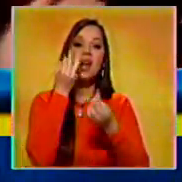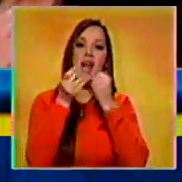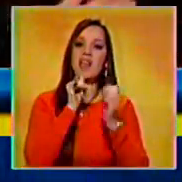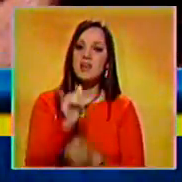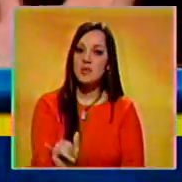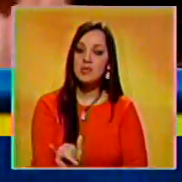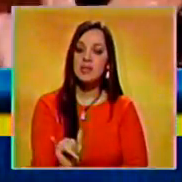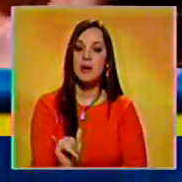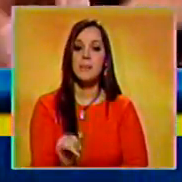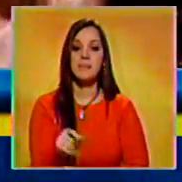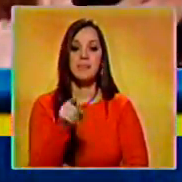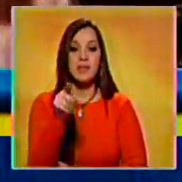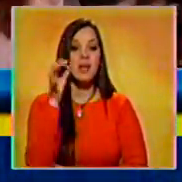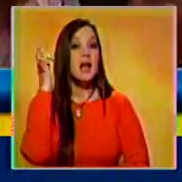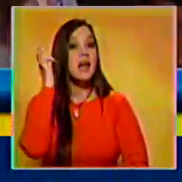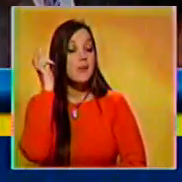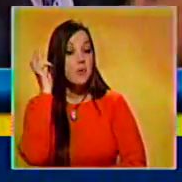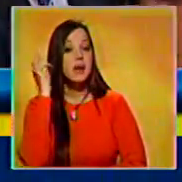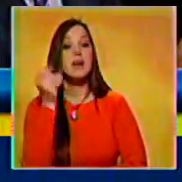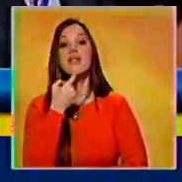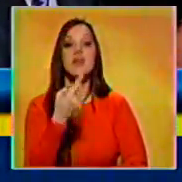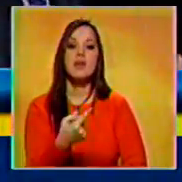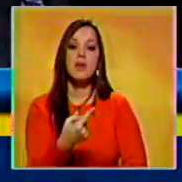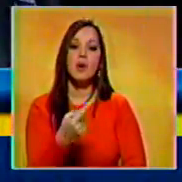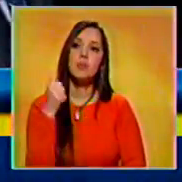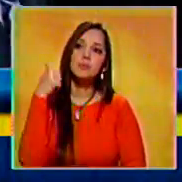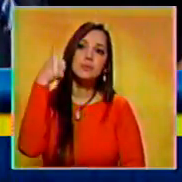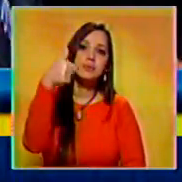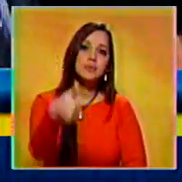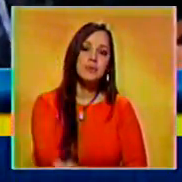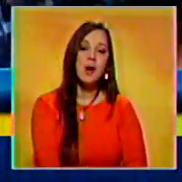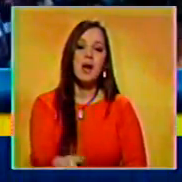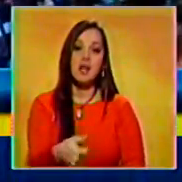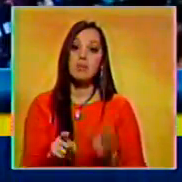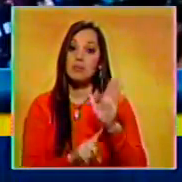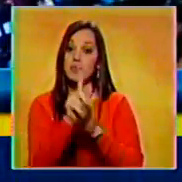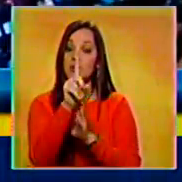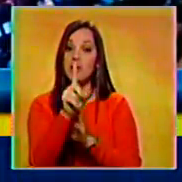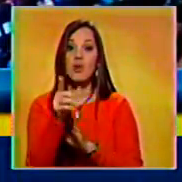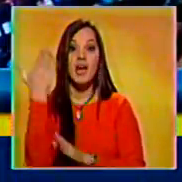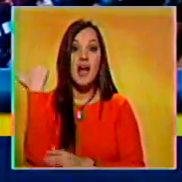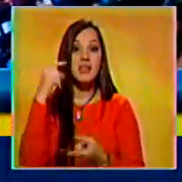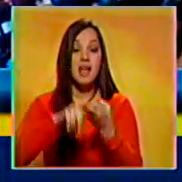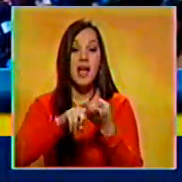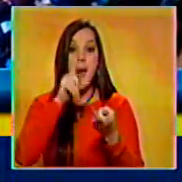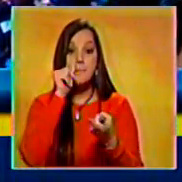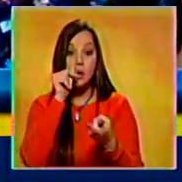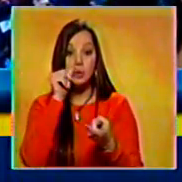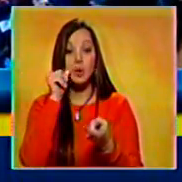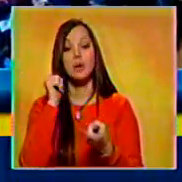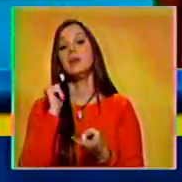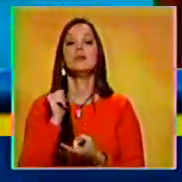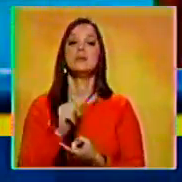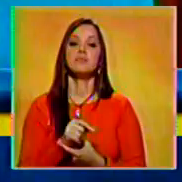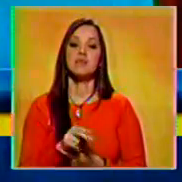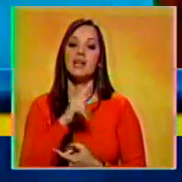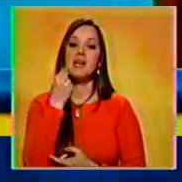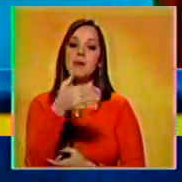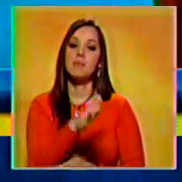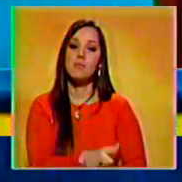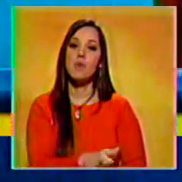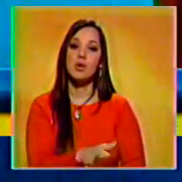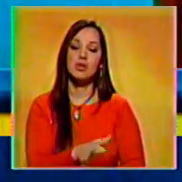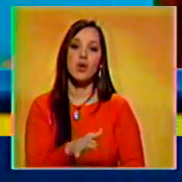Fernández desgranó los logros de la llamada década kirchnerista que estrenó su esposo y antecesor, el fallecido Néstor